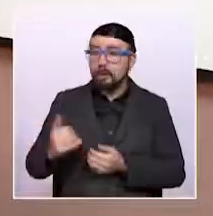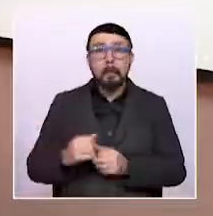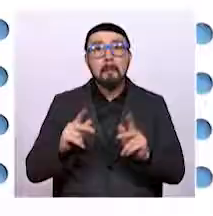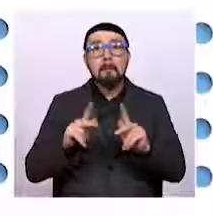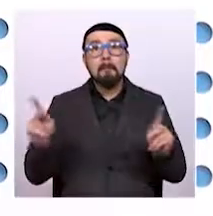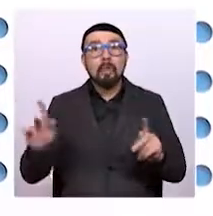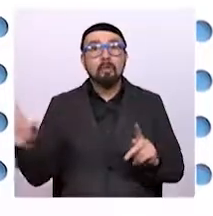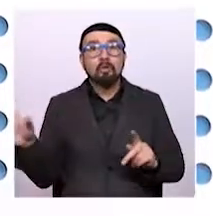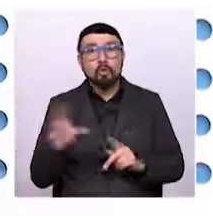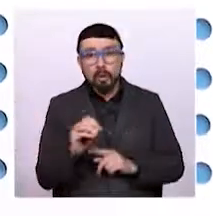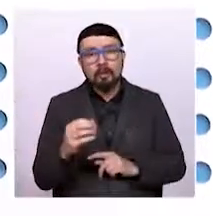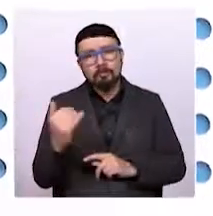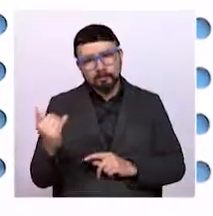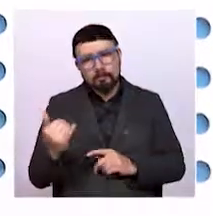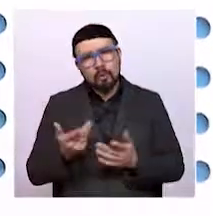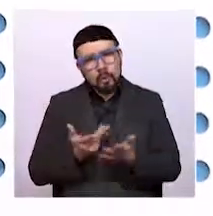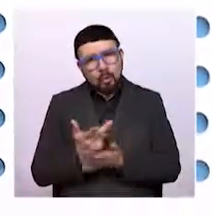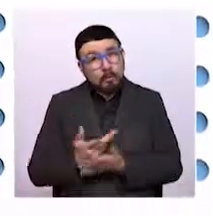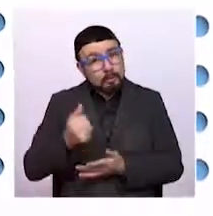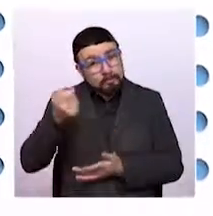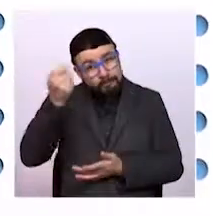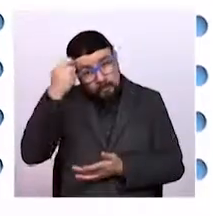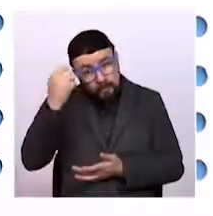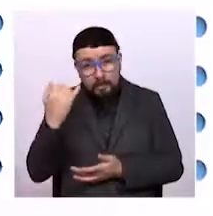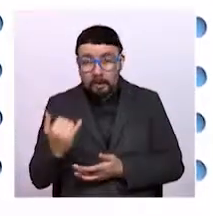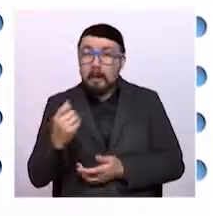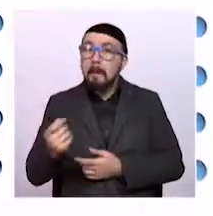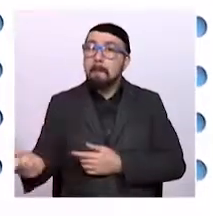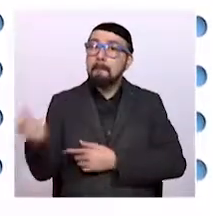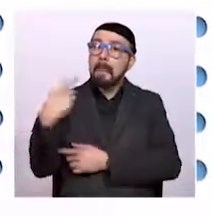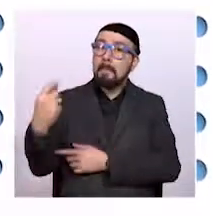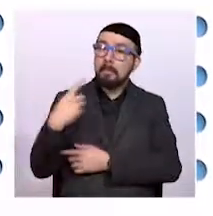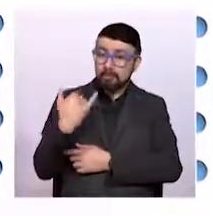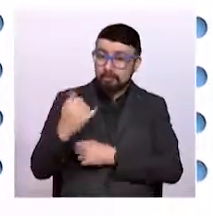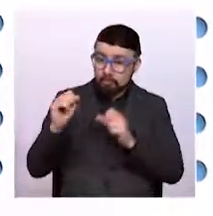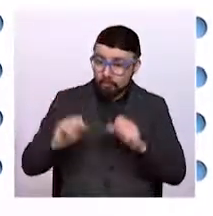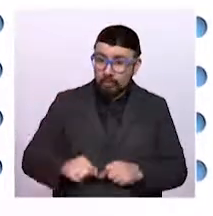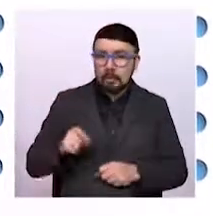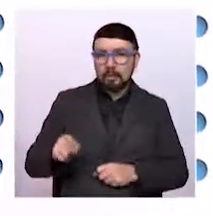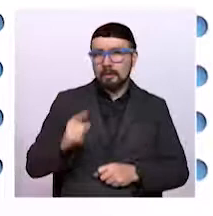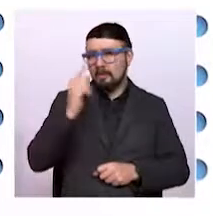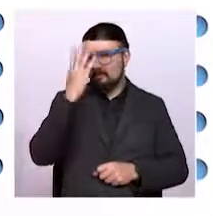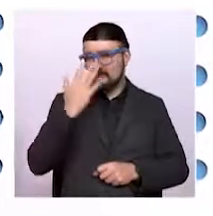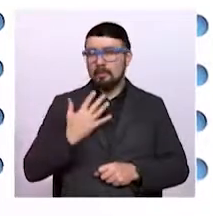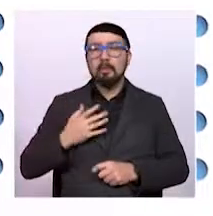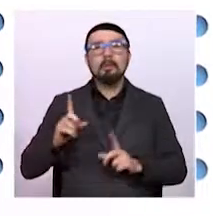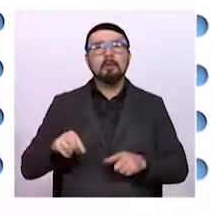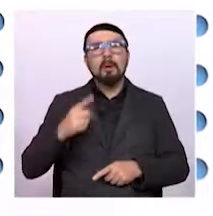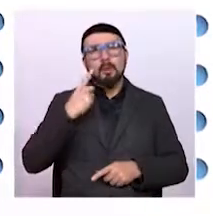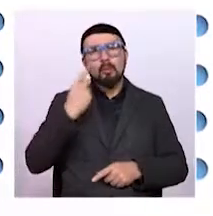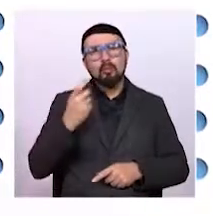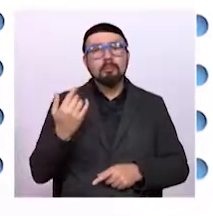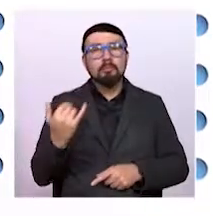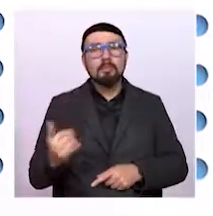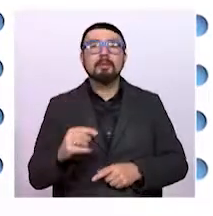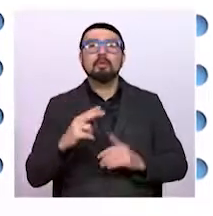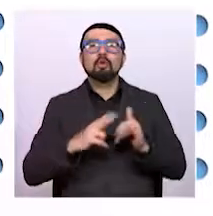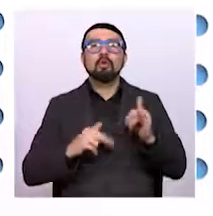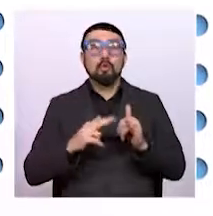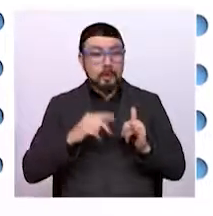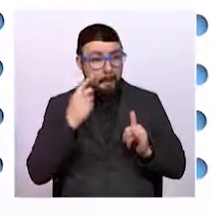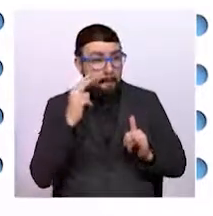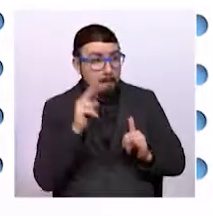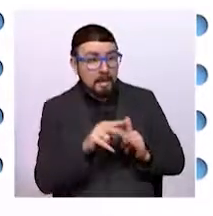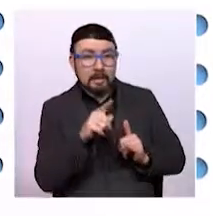poner en práctica estos consejos recuerden que nos pueden hacer preguntas a través de facebook y buscar youtube para ver todos los programas muchas